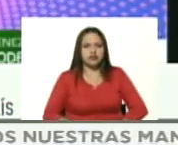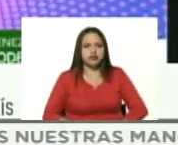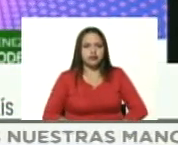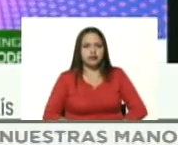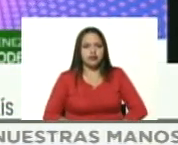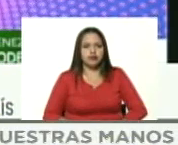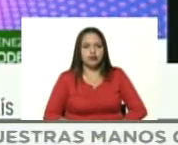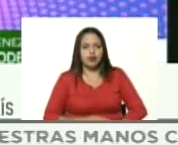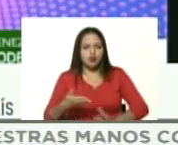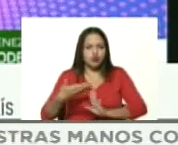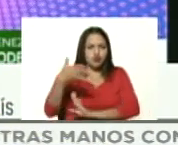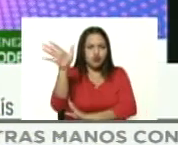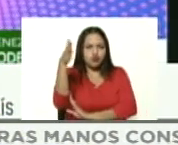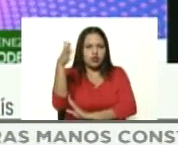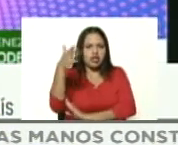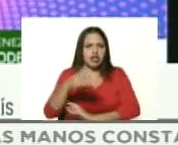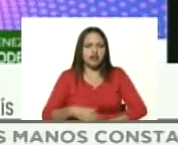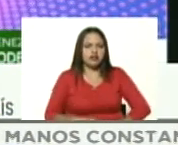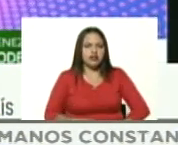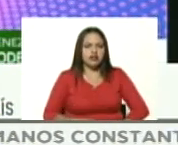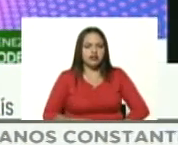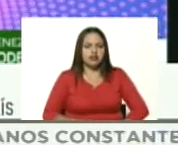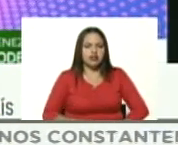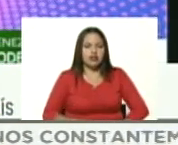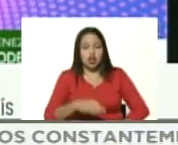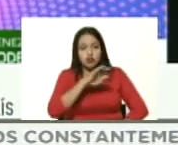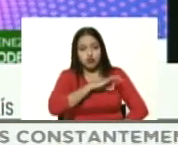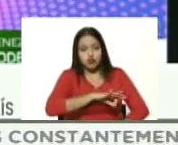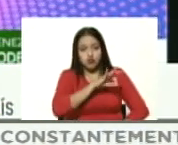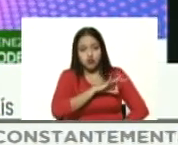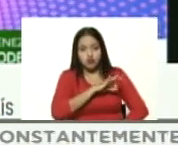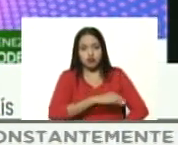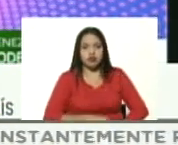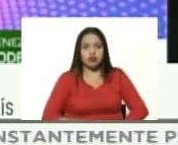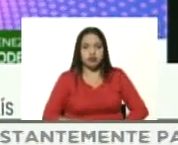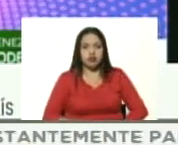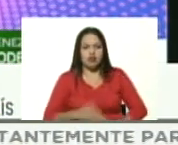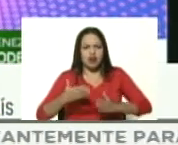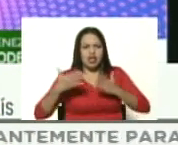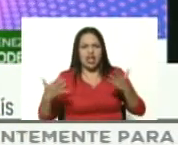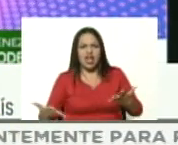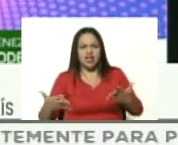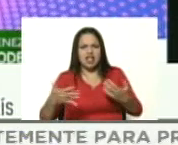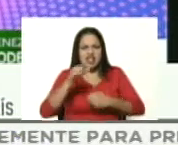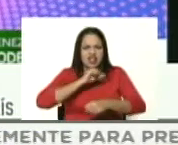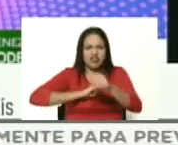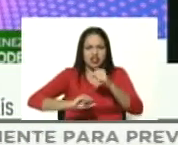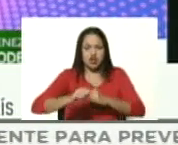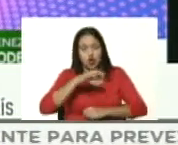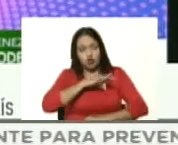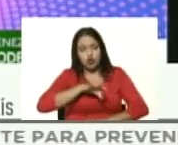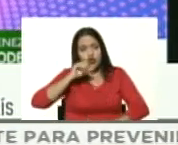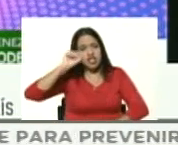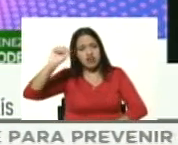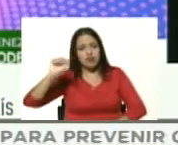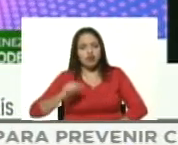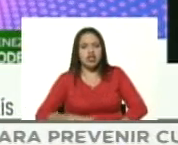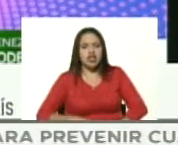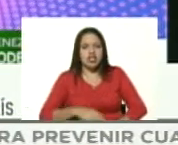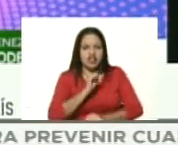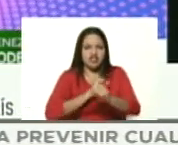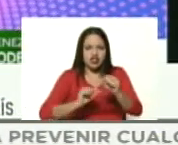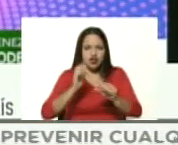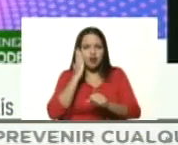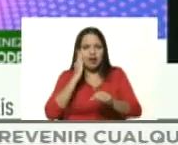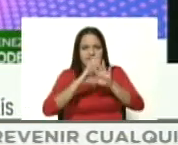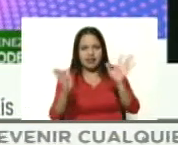levantamos la bandera del ecosocialismo como el gran defensor de la Pachamama. De todos